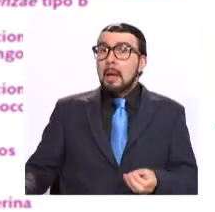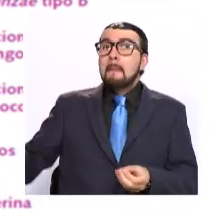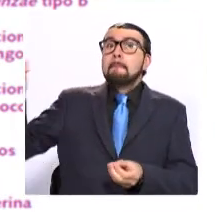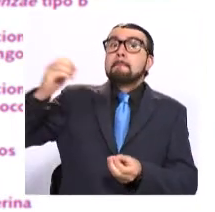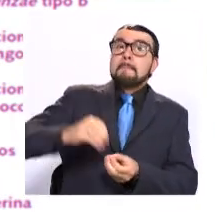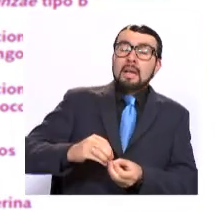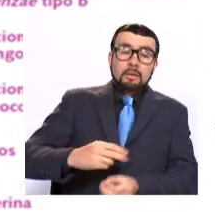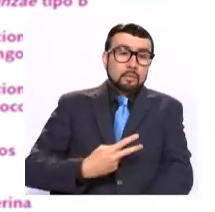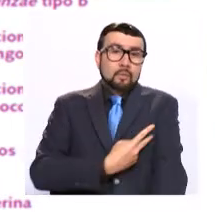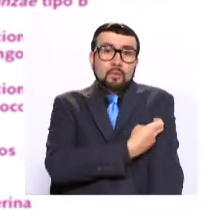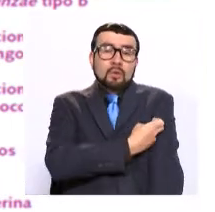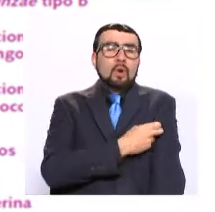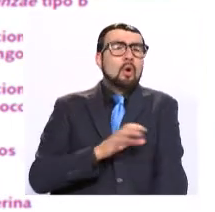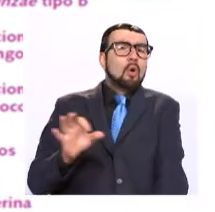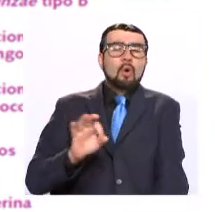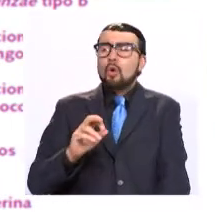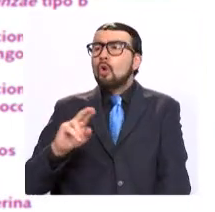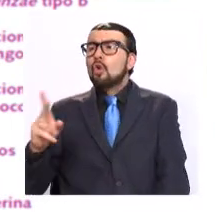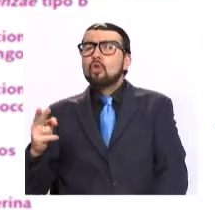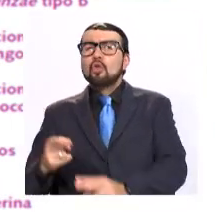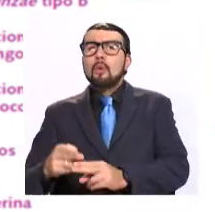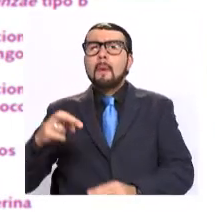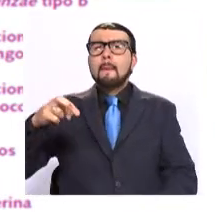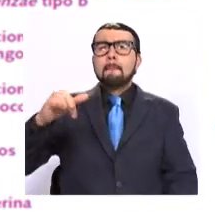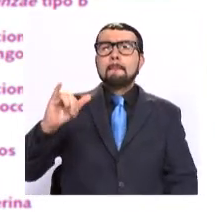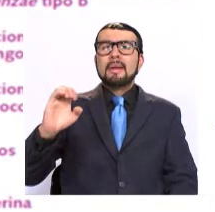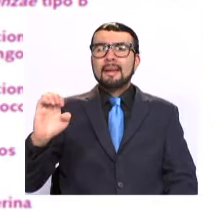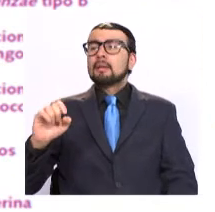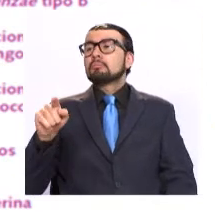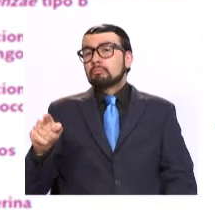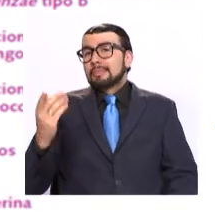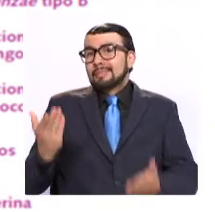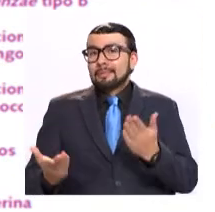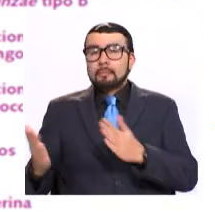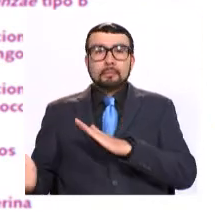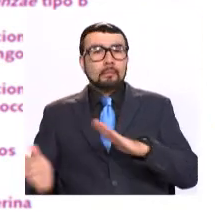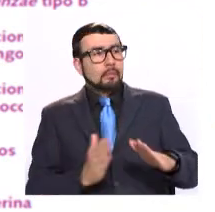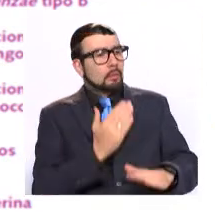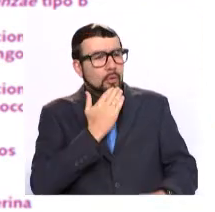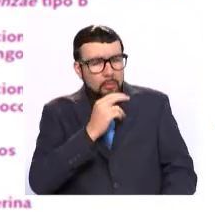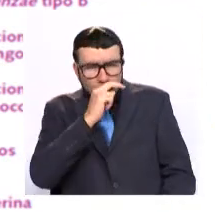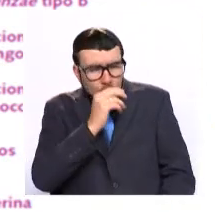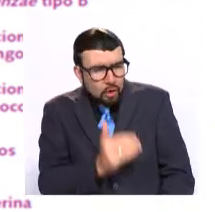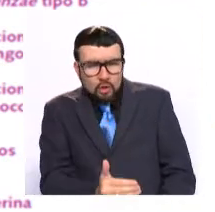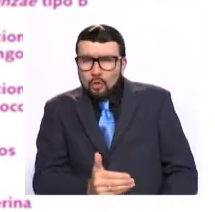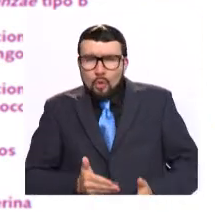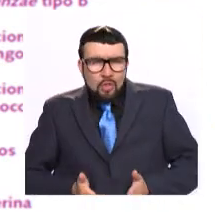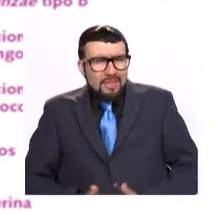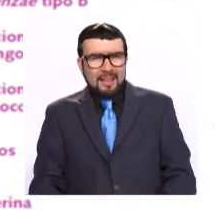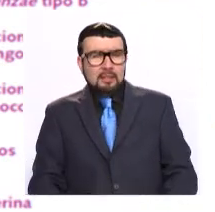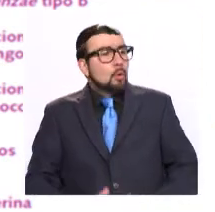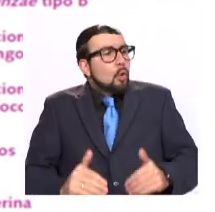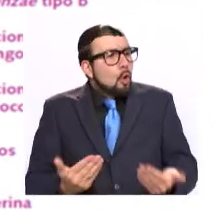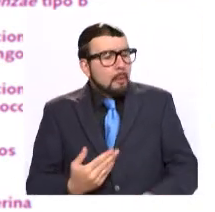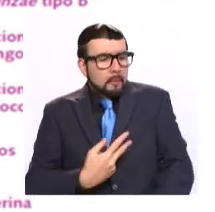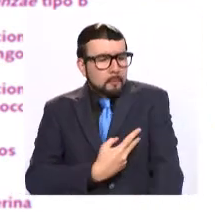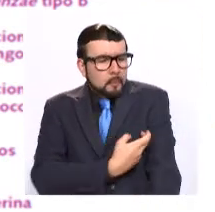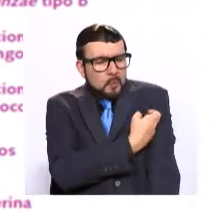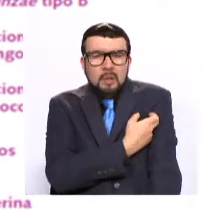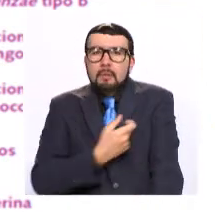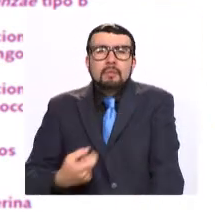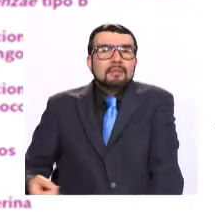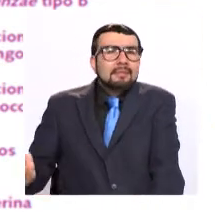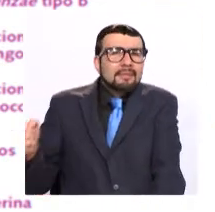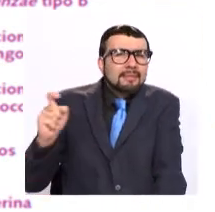el del PAI, poderlo manejar. María Teresa, entonces las vacunas, el niño nace, ¿cómo es el esquema de vacunación? ¿Qué es lo que se le debe